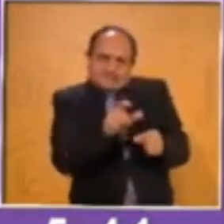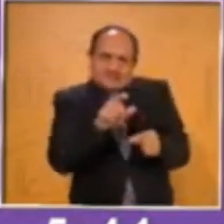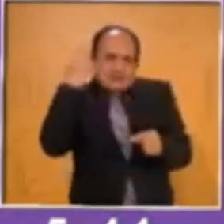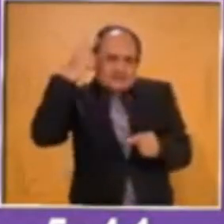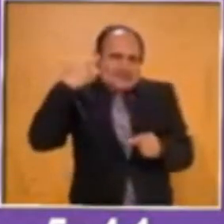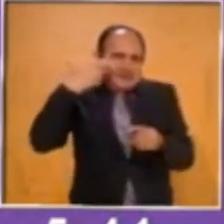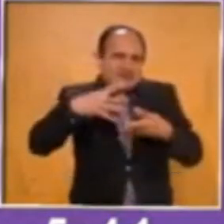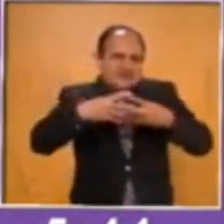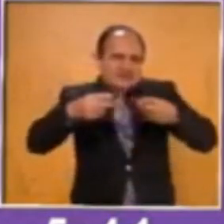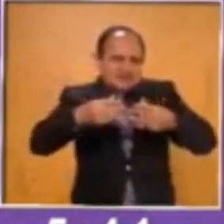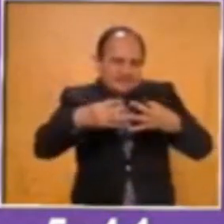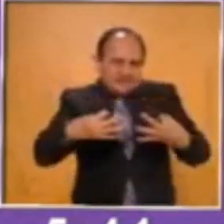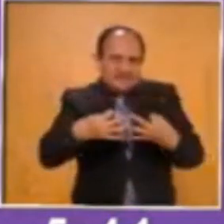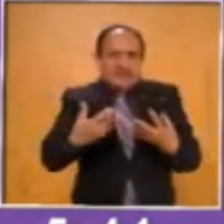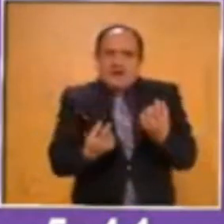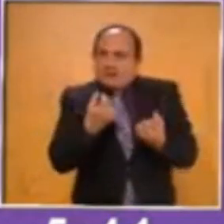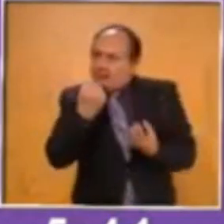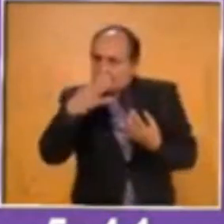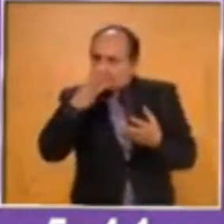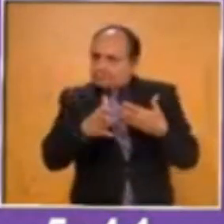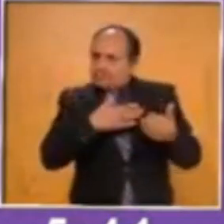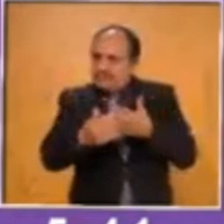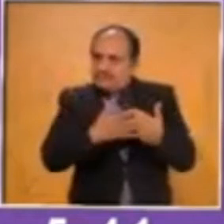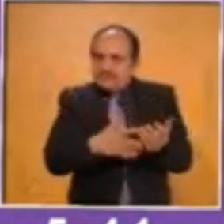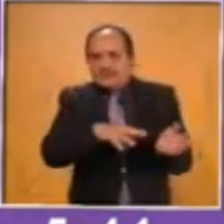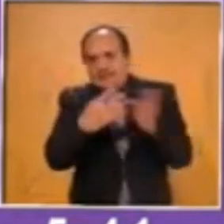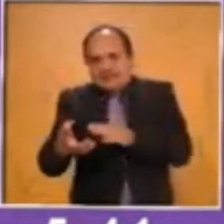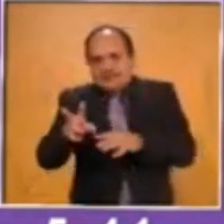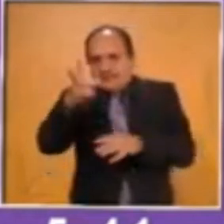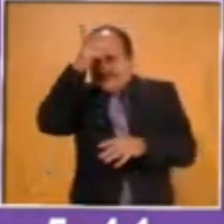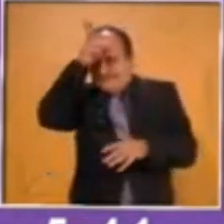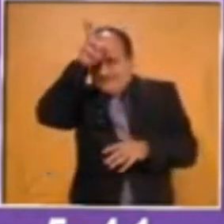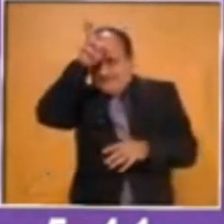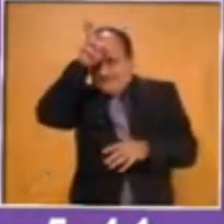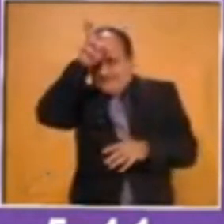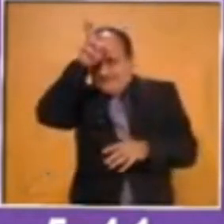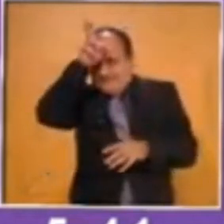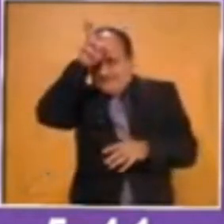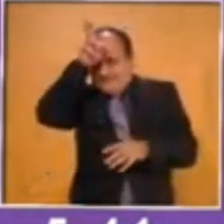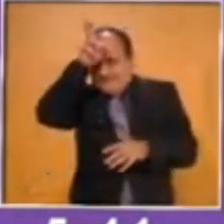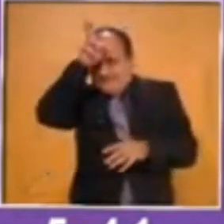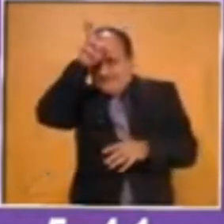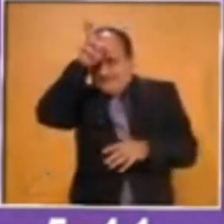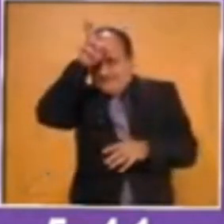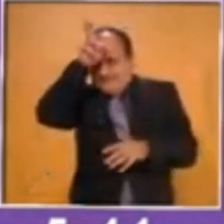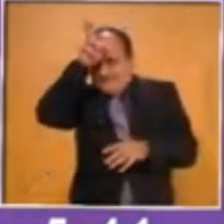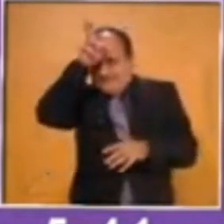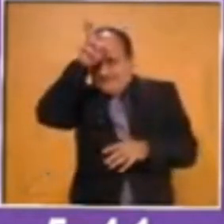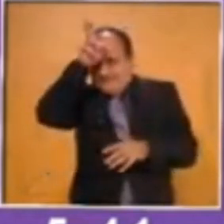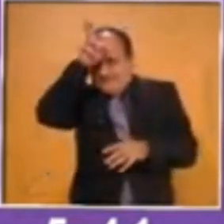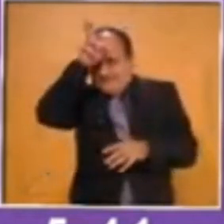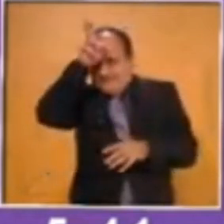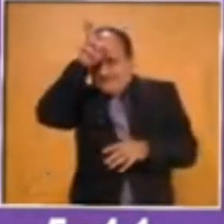llama, son algunos más sofisticados que las hormigas o las termitas. Son mucho